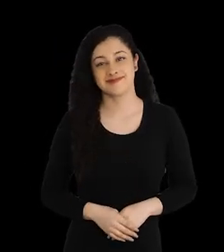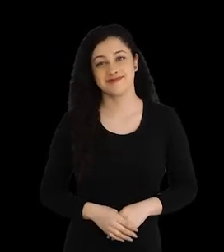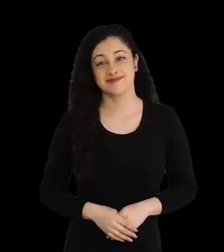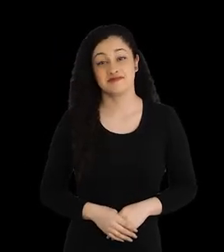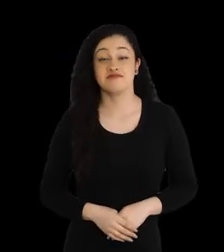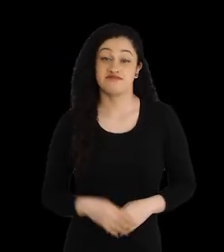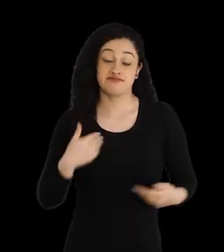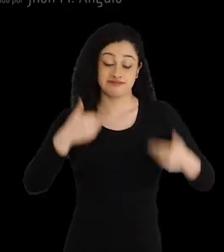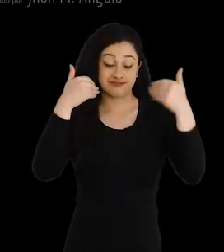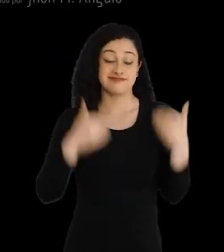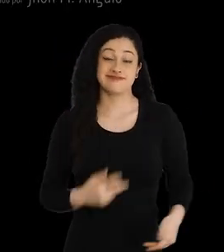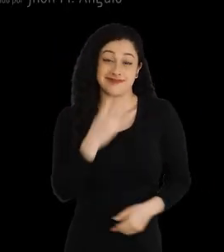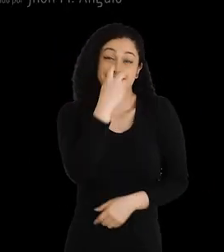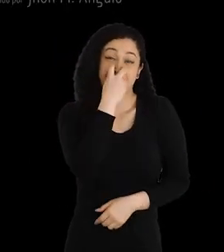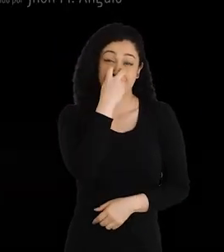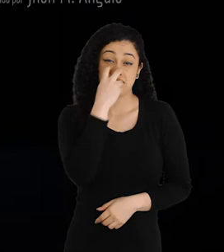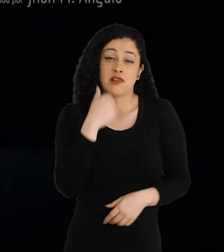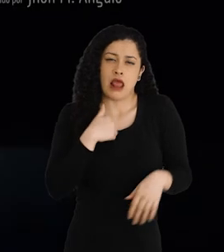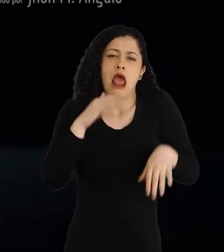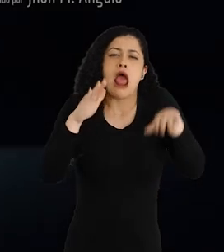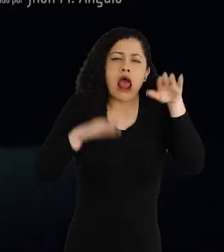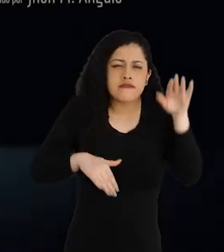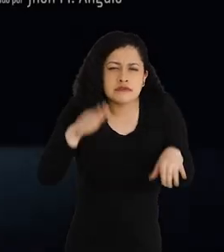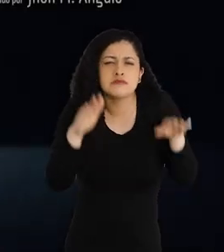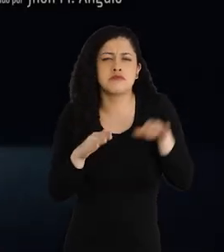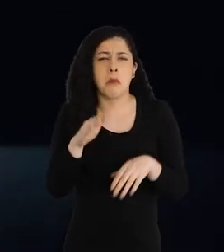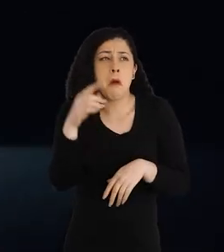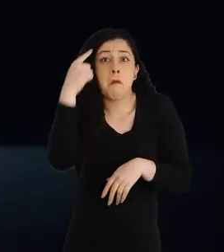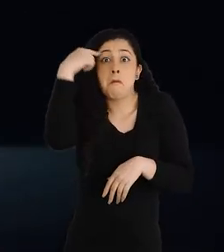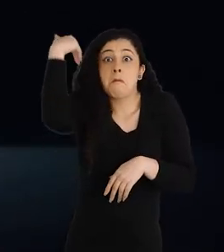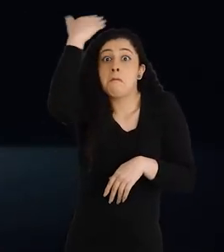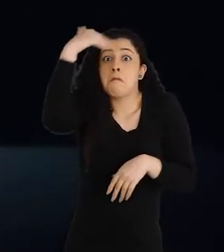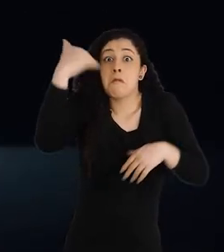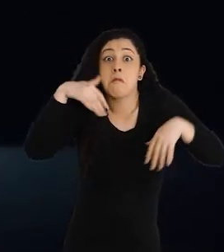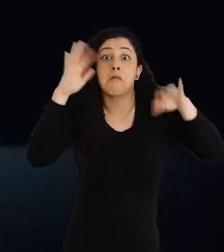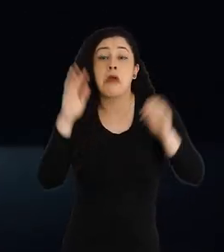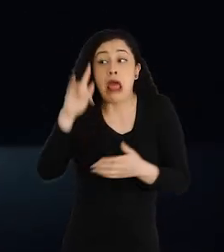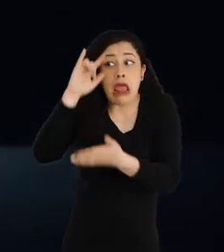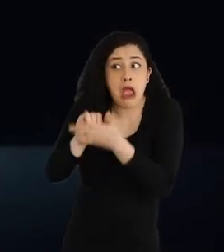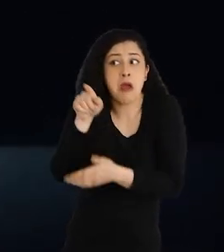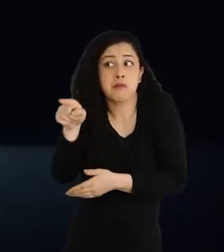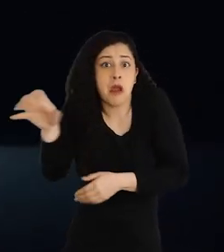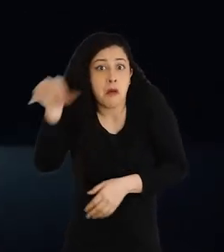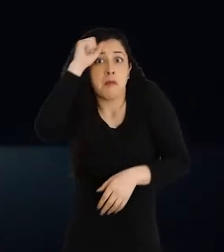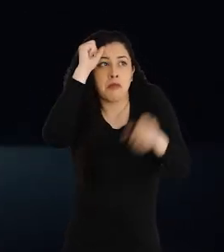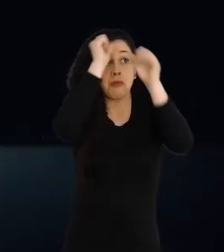off. Cielo, y un poco iluso a veces. Plano general de Juan B. en la nada. Iluso porque todo lo creen.